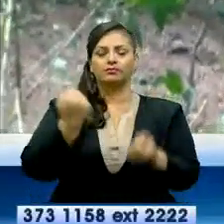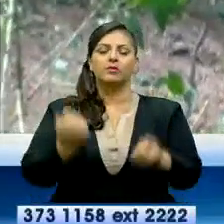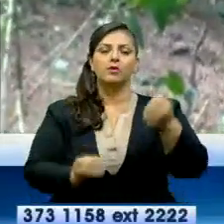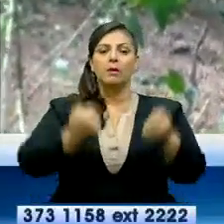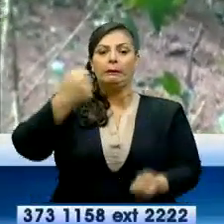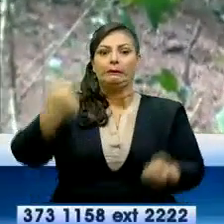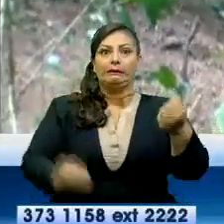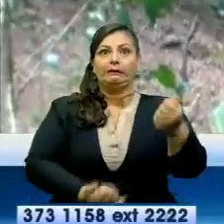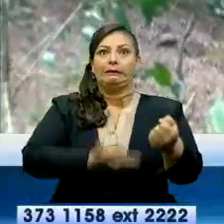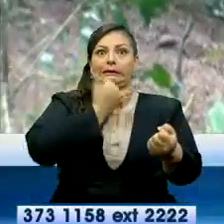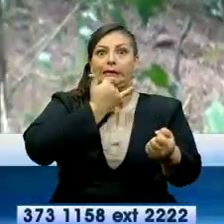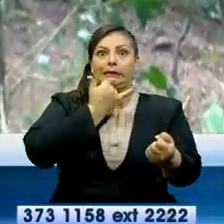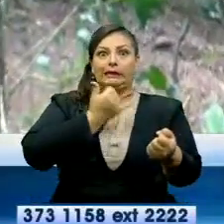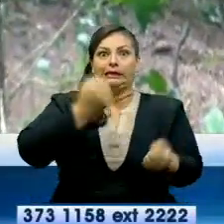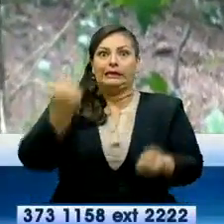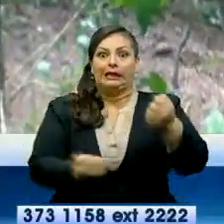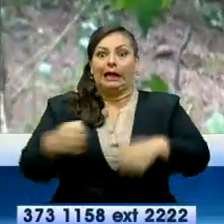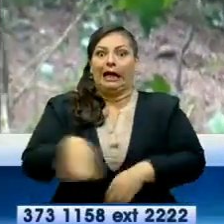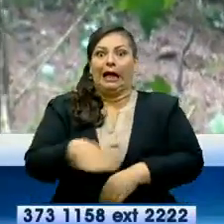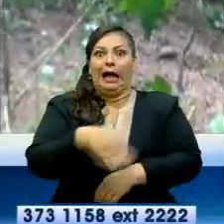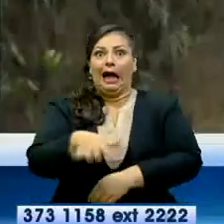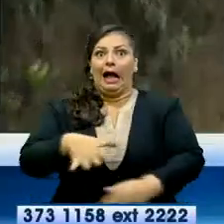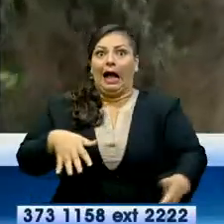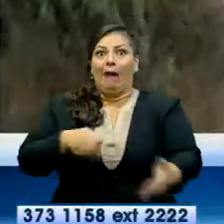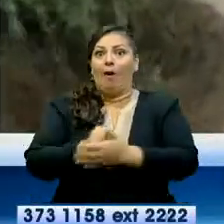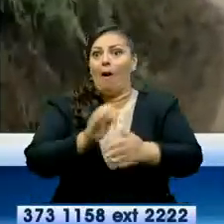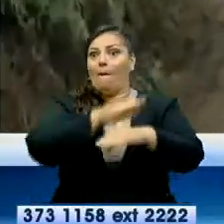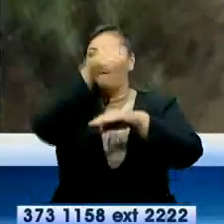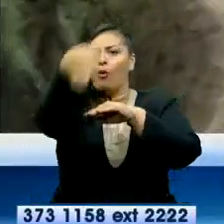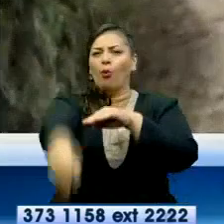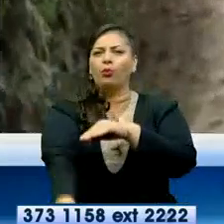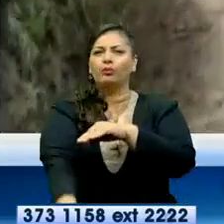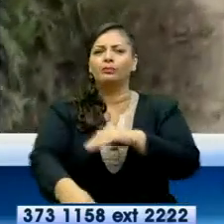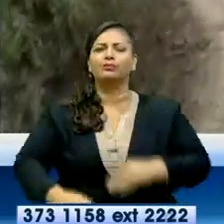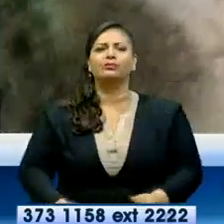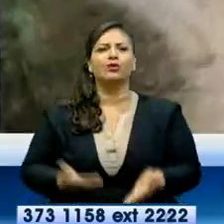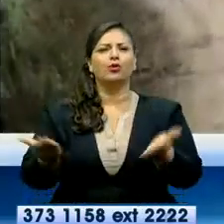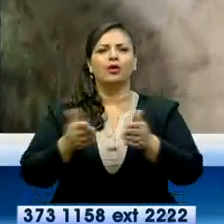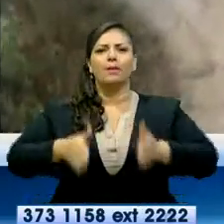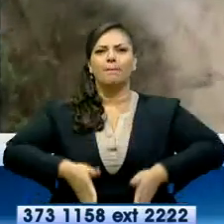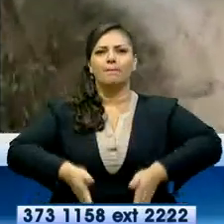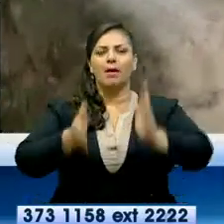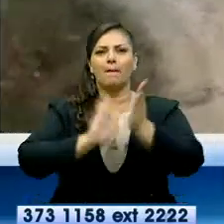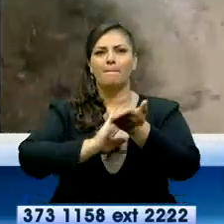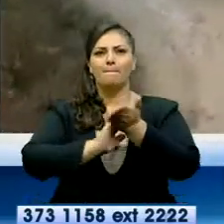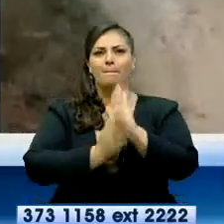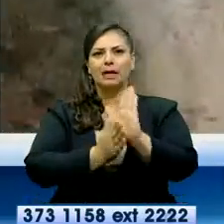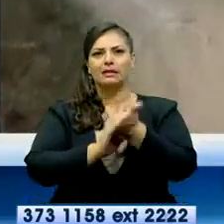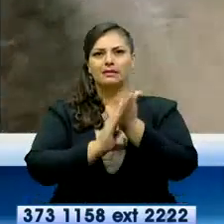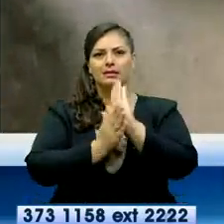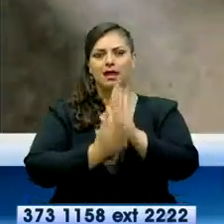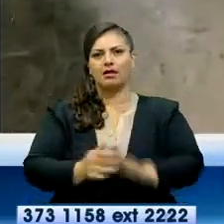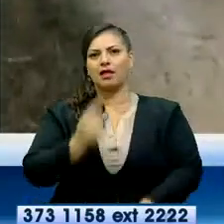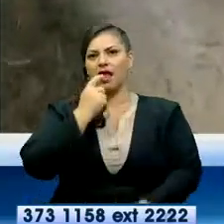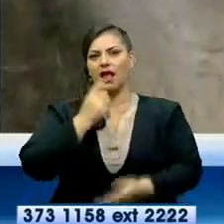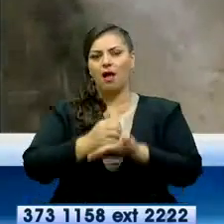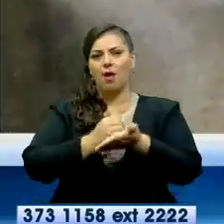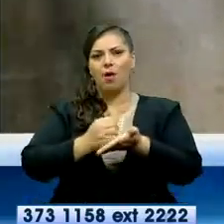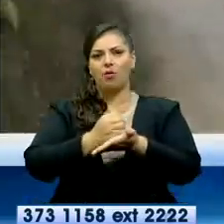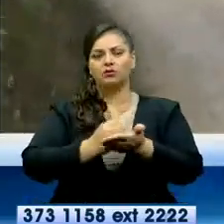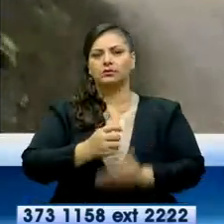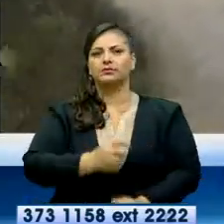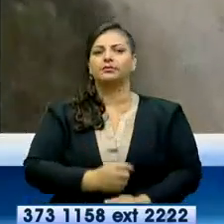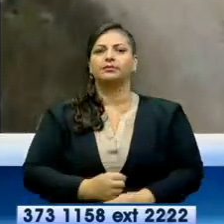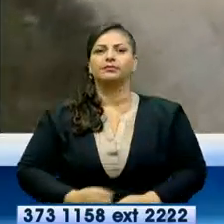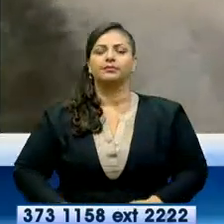mala maniobra y perdiera pista. El accidente de tránsito se registró en el tramo vial Guanazán-Pejeyacu, jurisdicción del cantón Chilla,